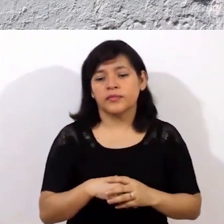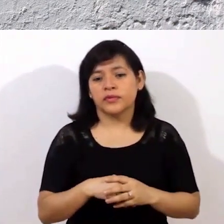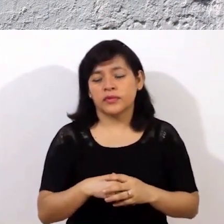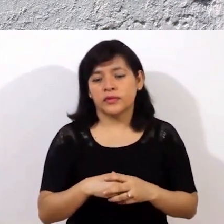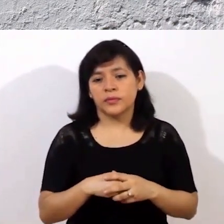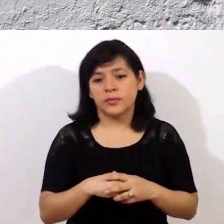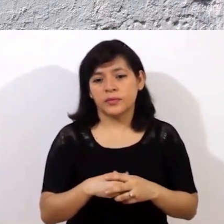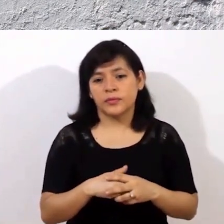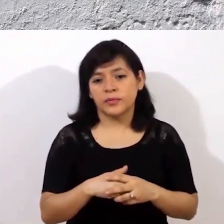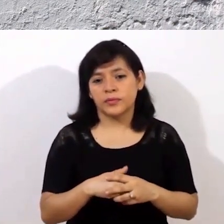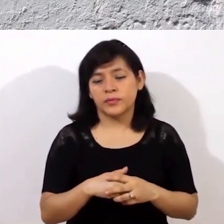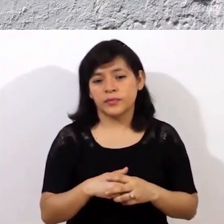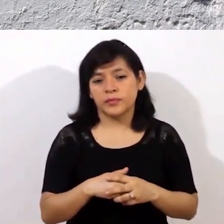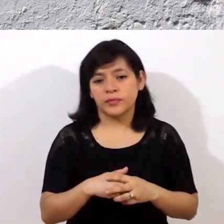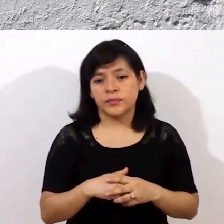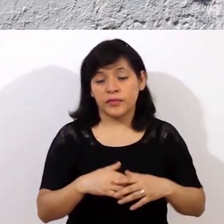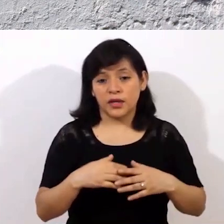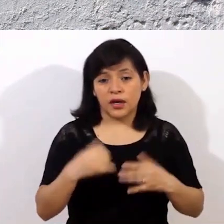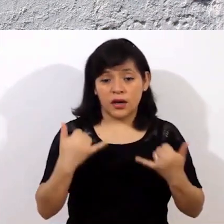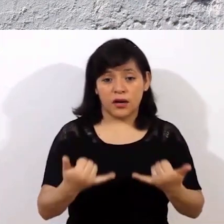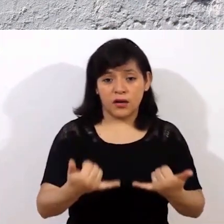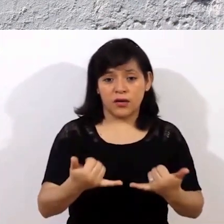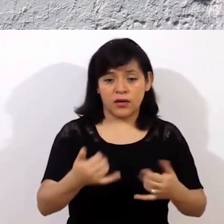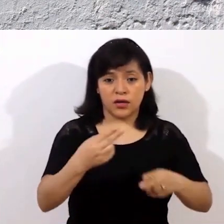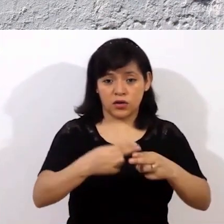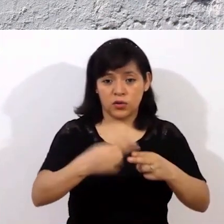menores, ya de manera, yo creo que generalizada.